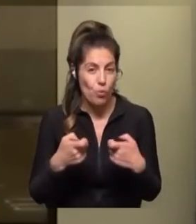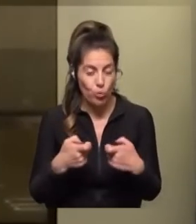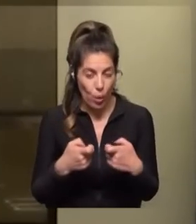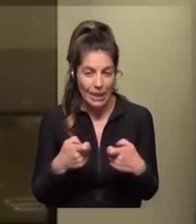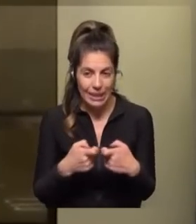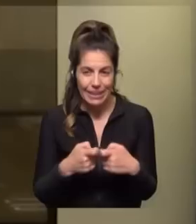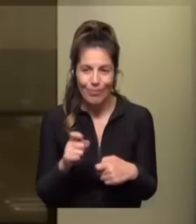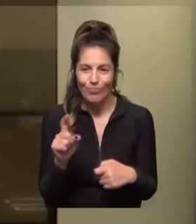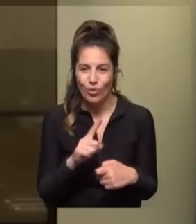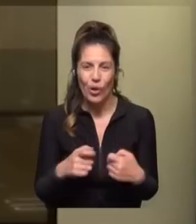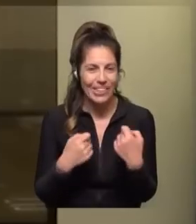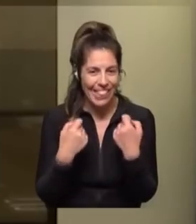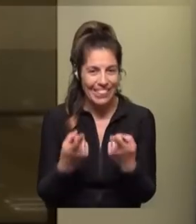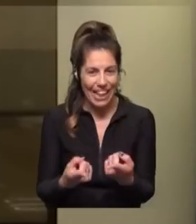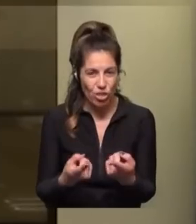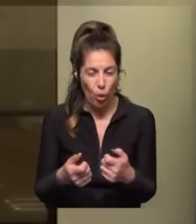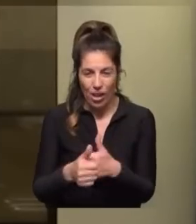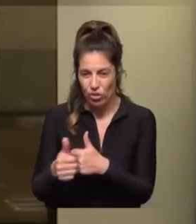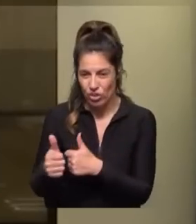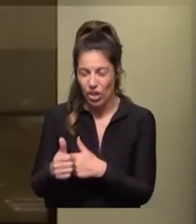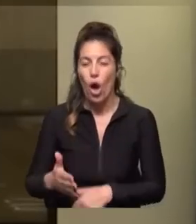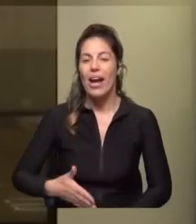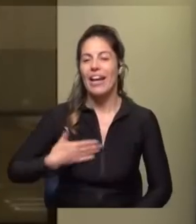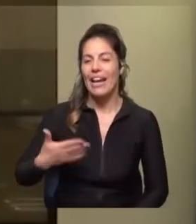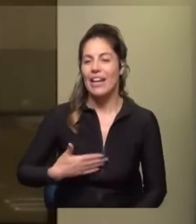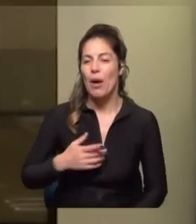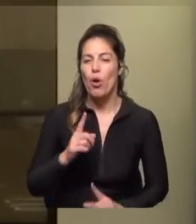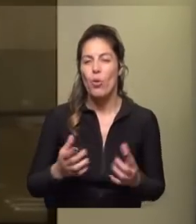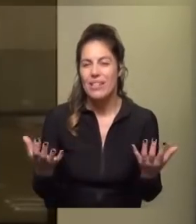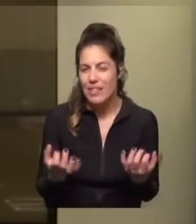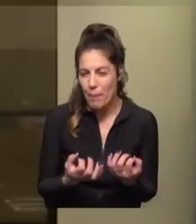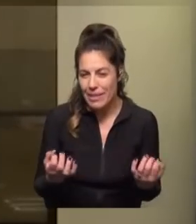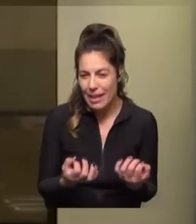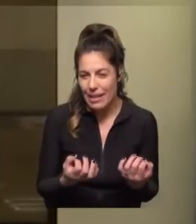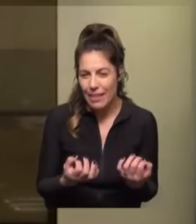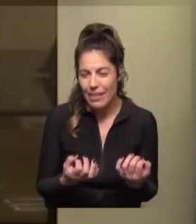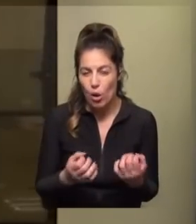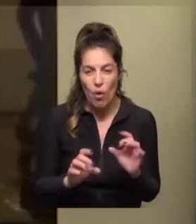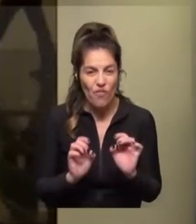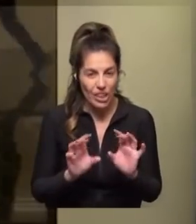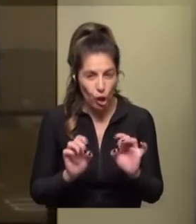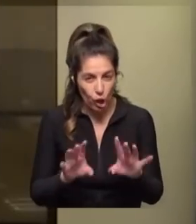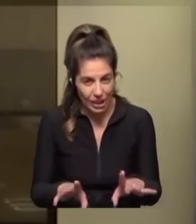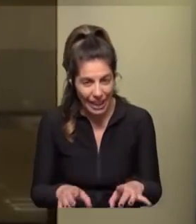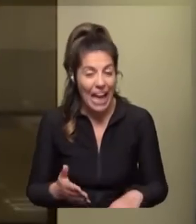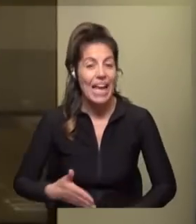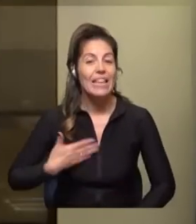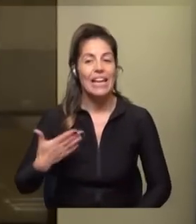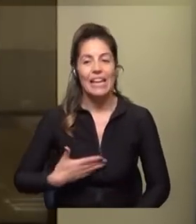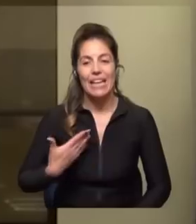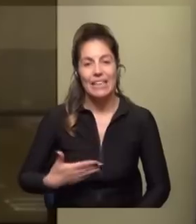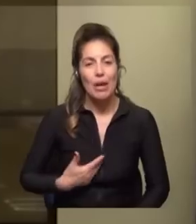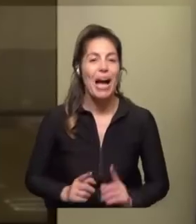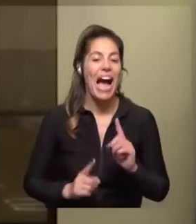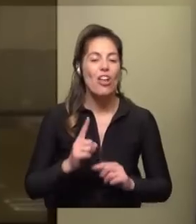no están brindando a sus usuarios hay un reclamo de algunas especialidades como infectología que reclama justamente que